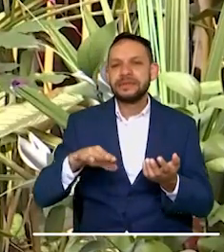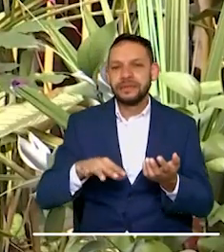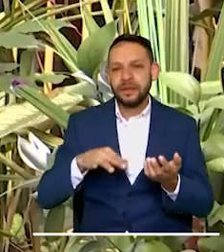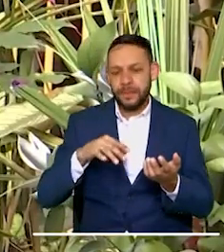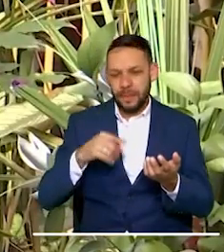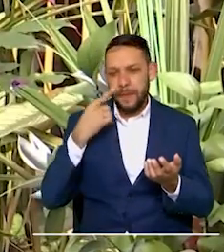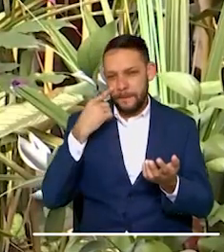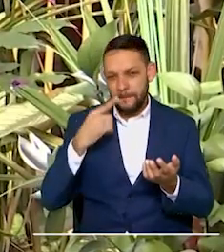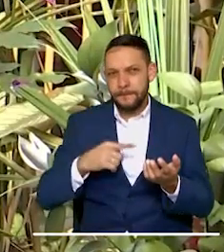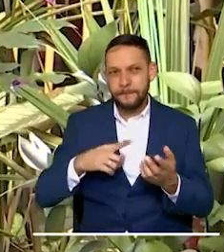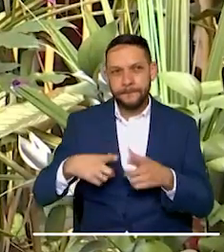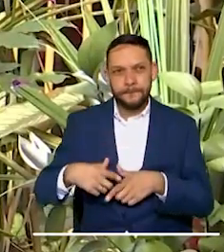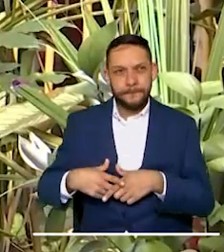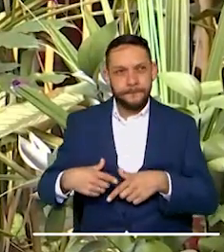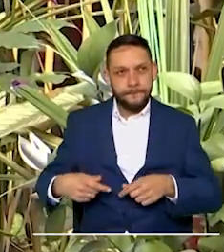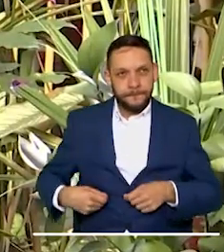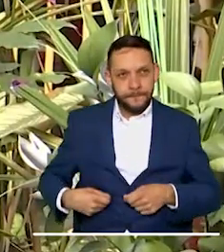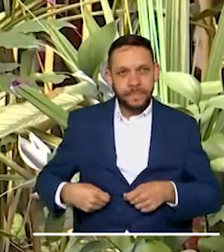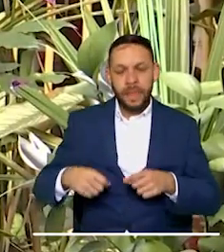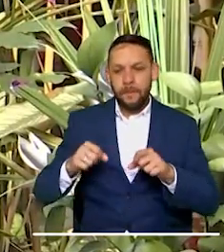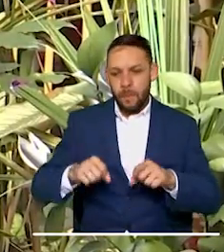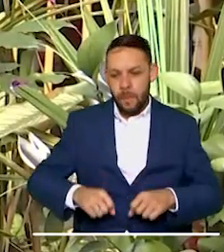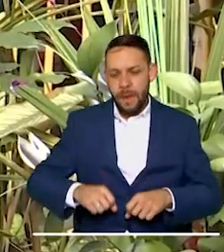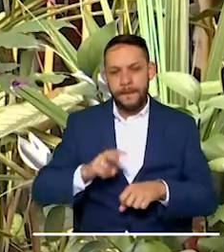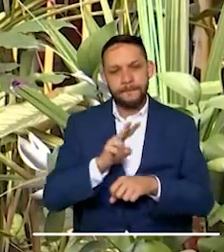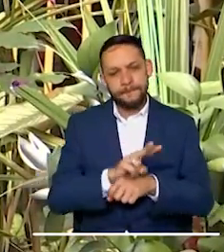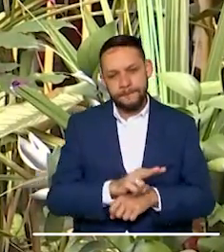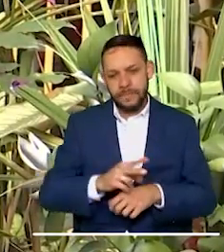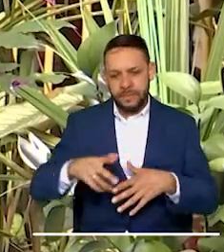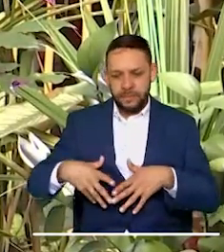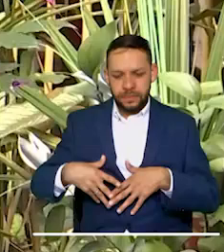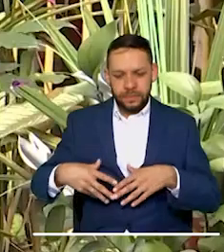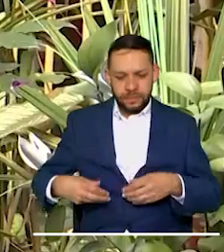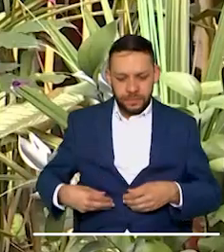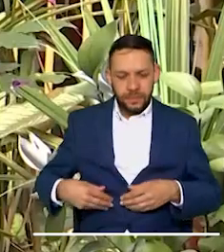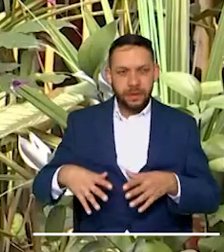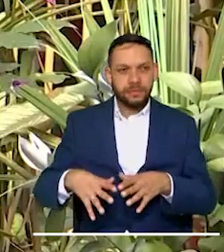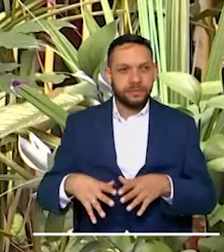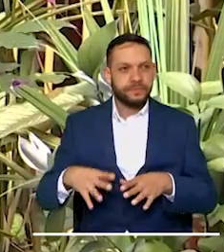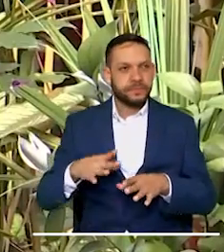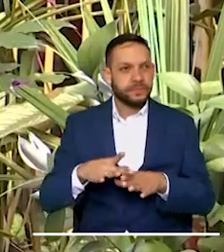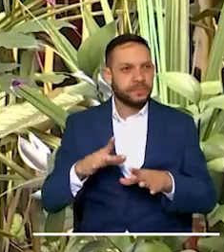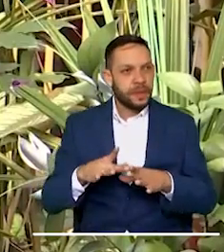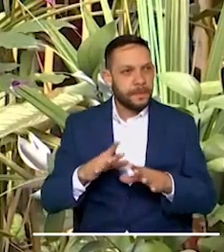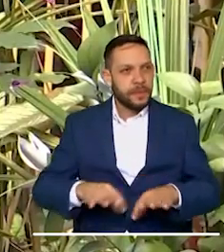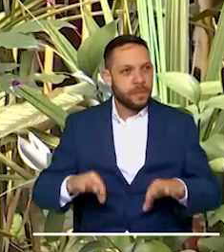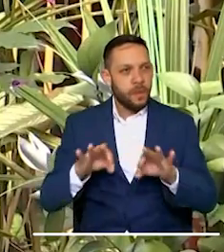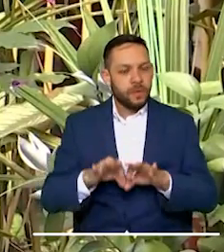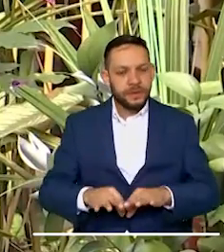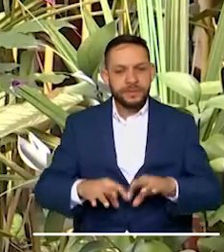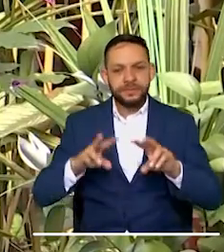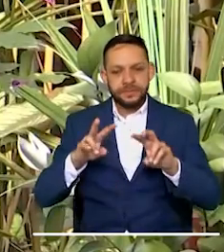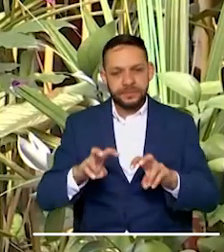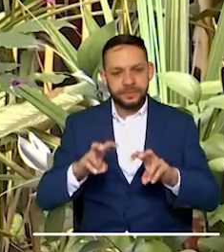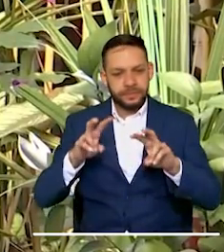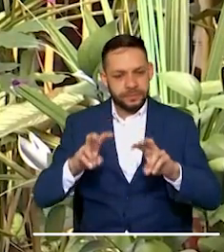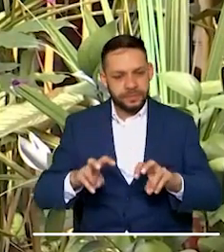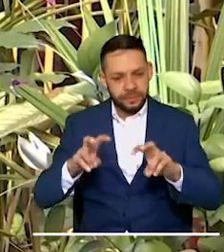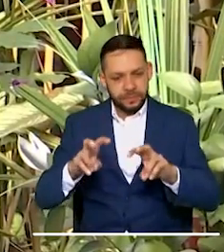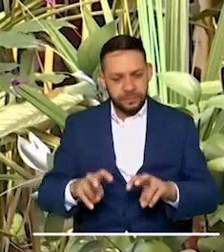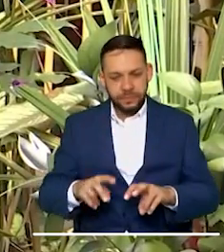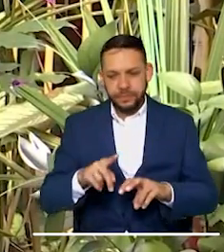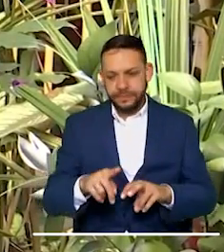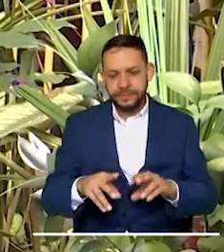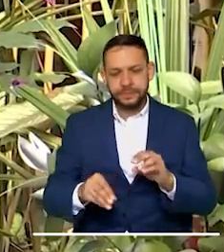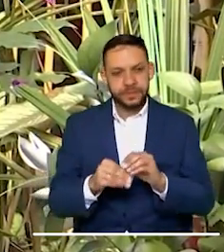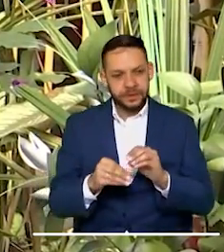el hígado perfectamente bien. El hígado es un órgano supremamente importante y es un órgano, digamos, que por ser